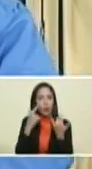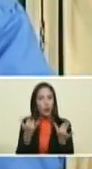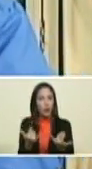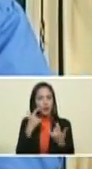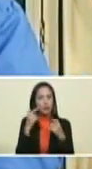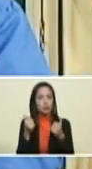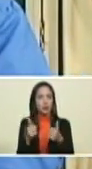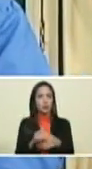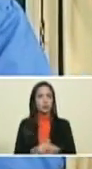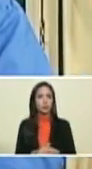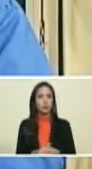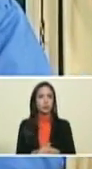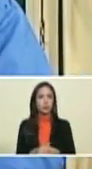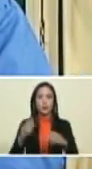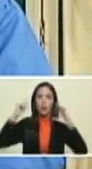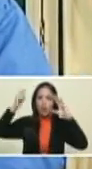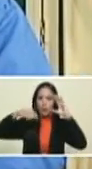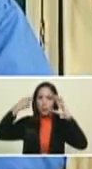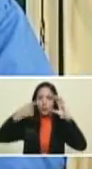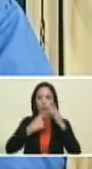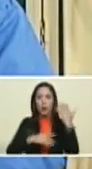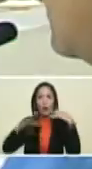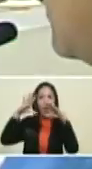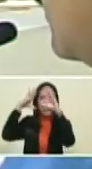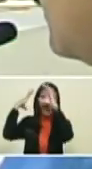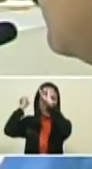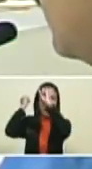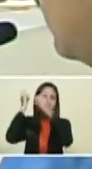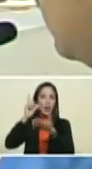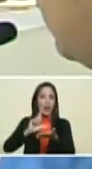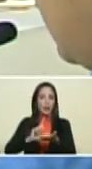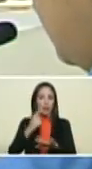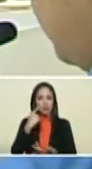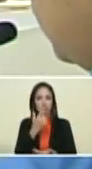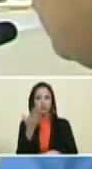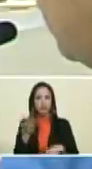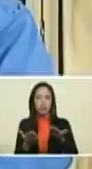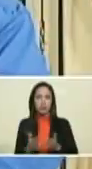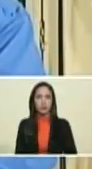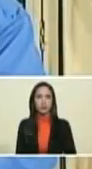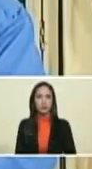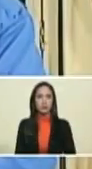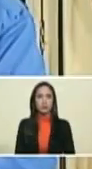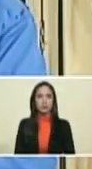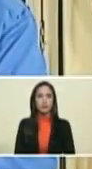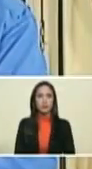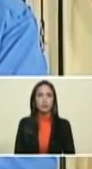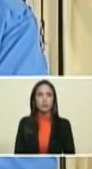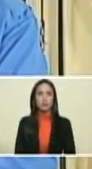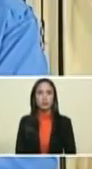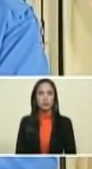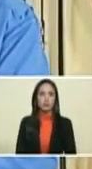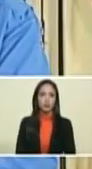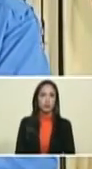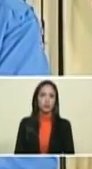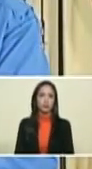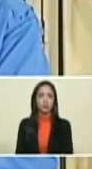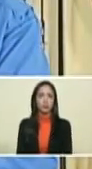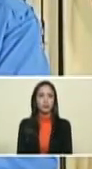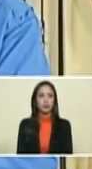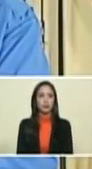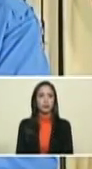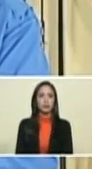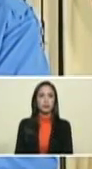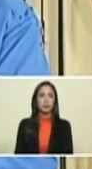Hoy vi algunos videos de la embajada de Lima, embajada venezolana en Lima, donde un grupo